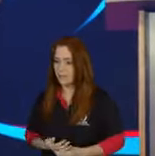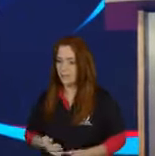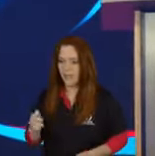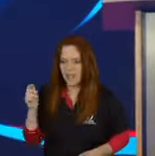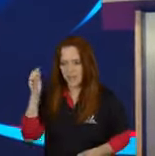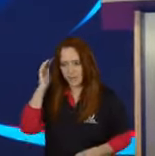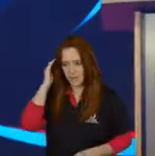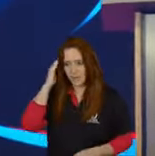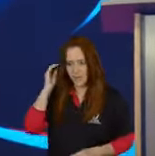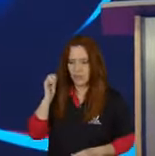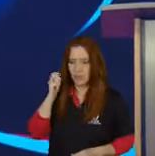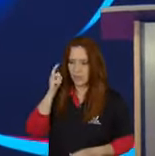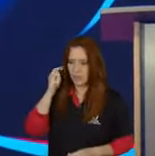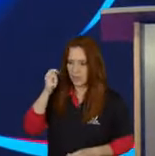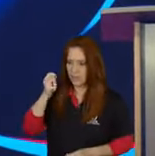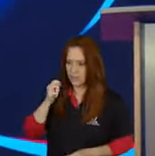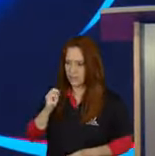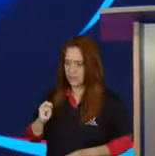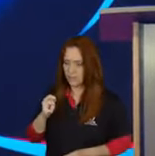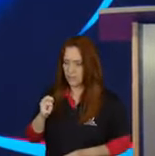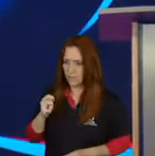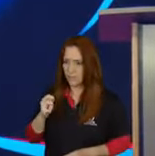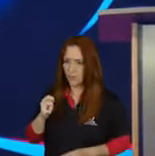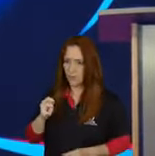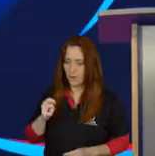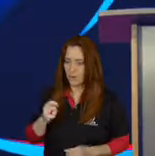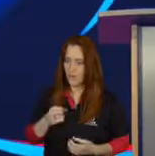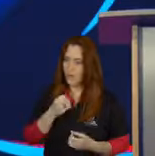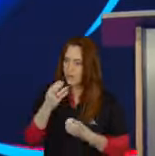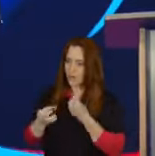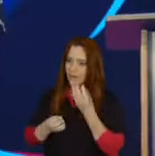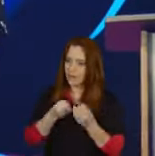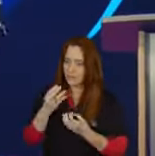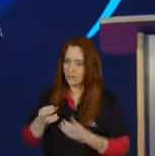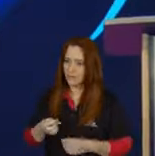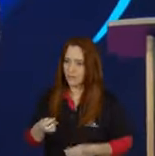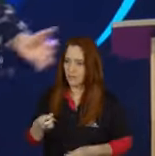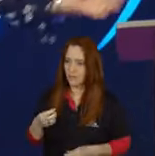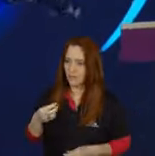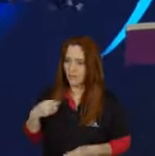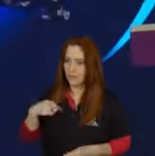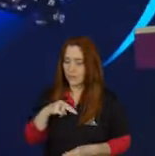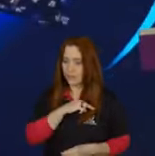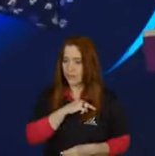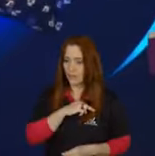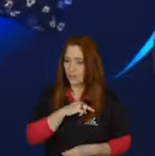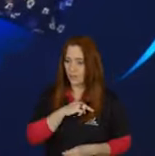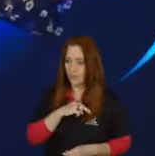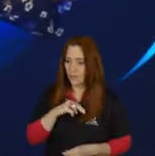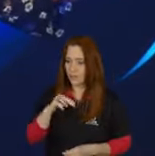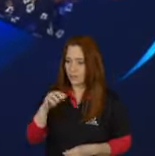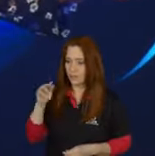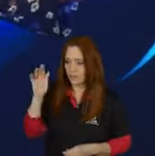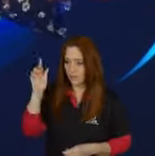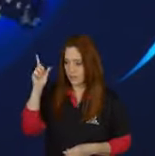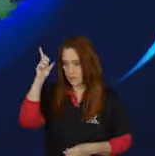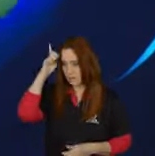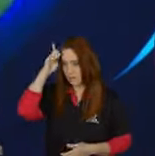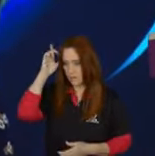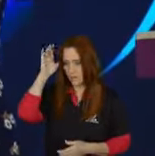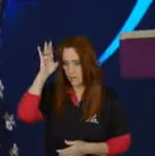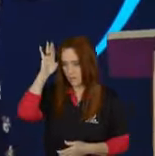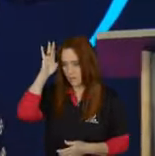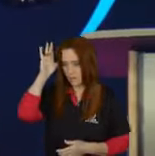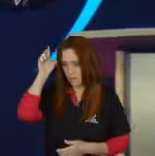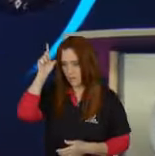la primicia a Dios con estas alabanzas, siempre lo hace. Y lo demás viene por añadidura, hermanos. Padre, te